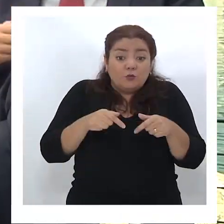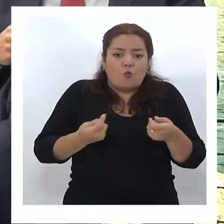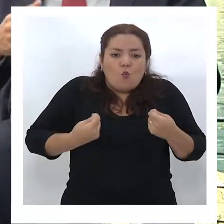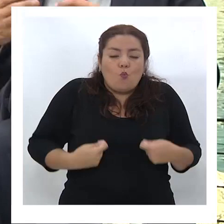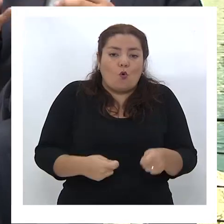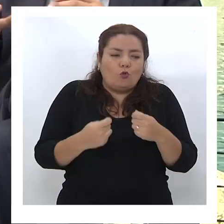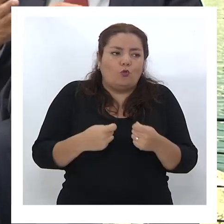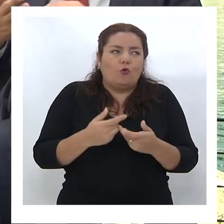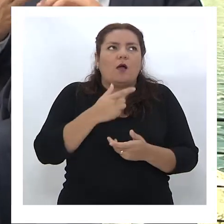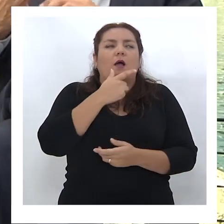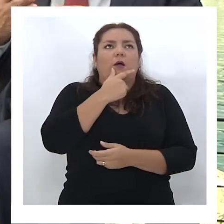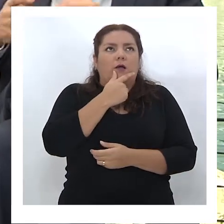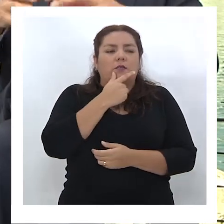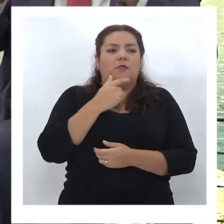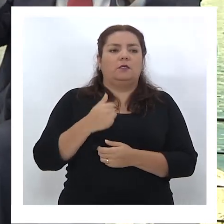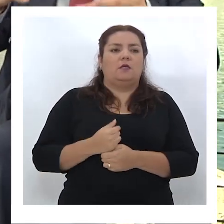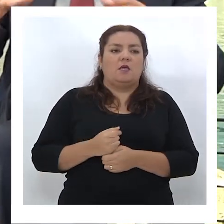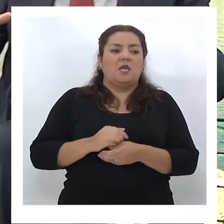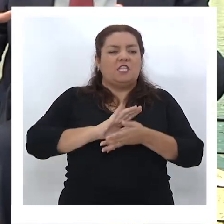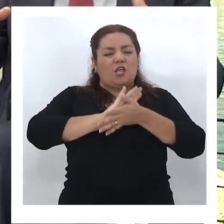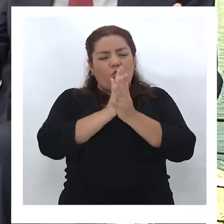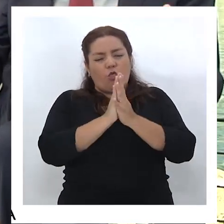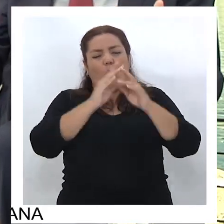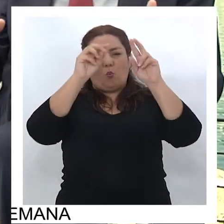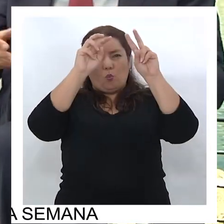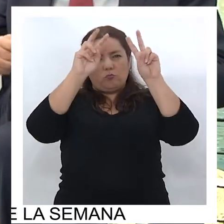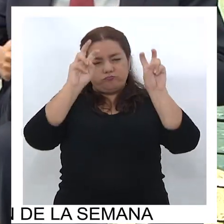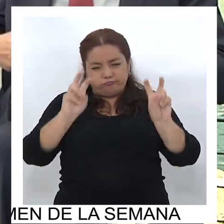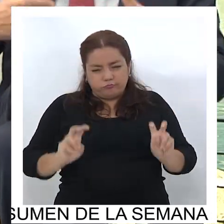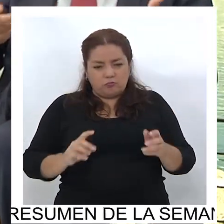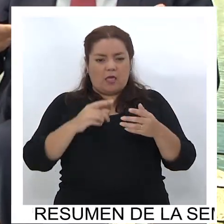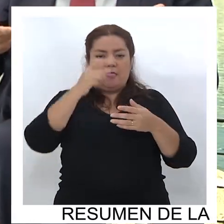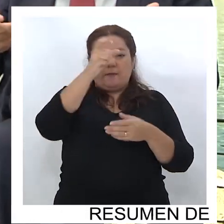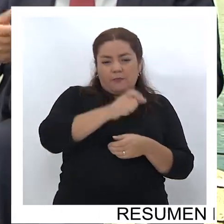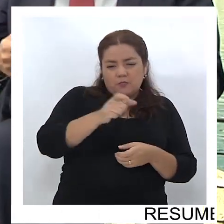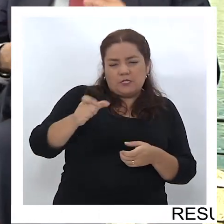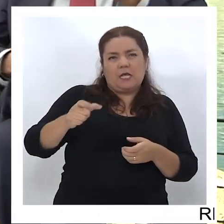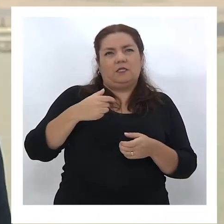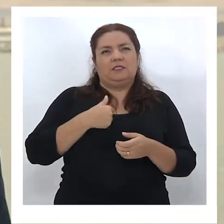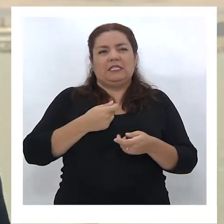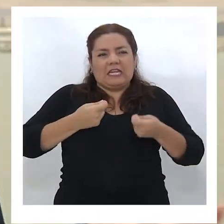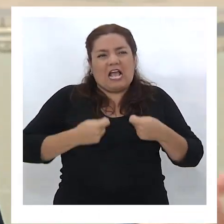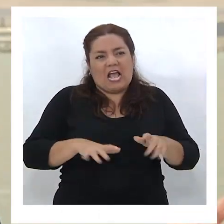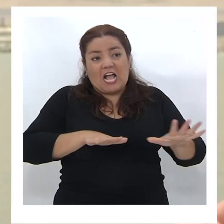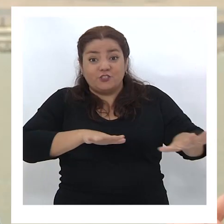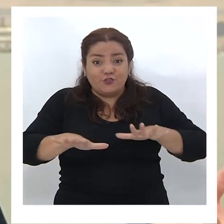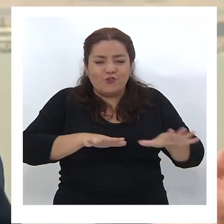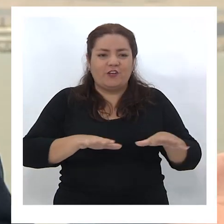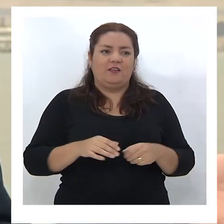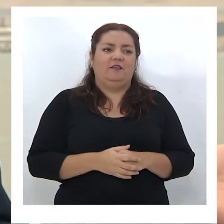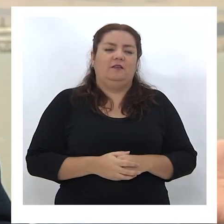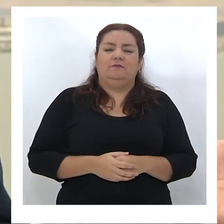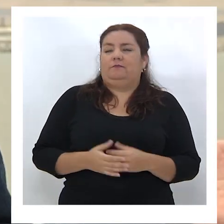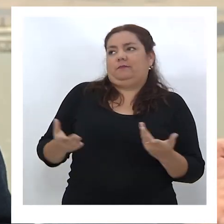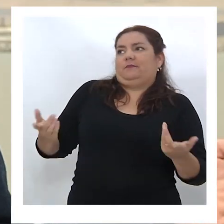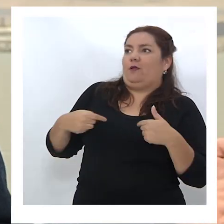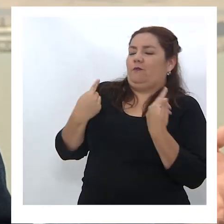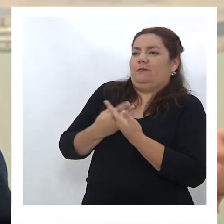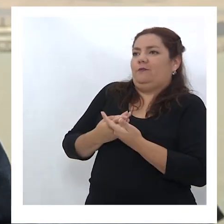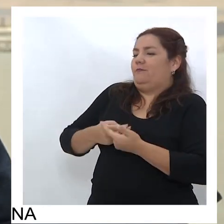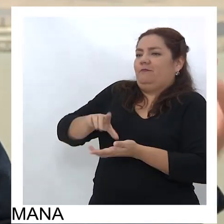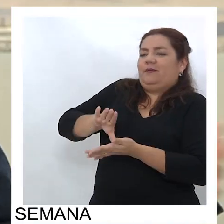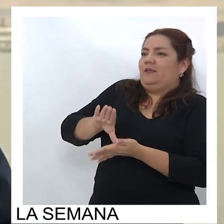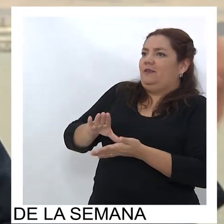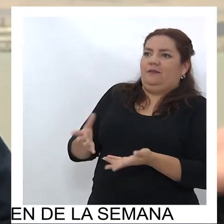costo. Obviamente que tienes un gerente, tienes toda una estructura de personal, ¿cierto? Y tienes acciones de sustentabilidad. Bueno, un tremendo impacto además para nuestro país, digamos, si es